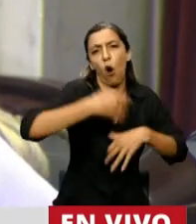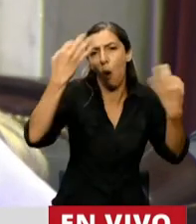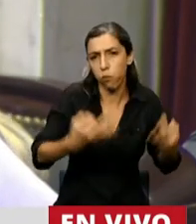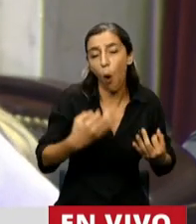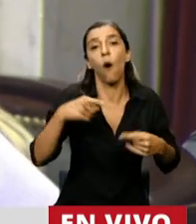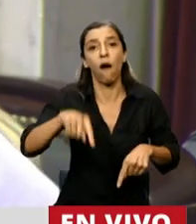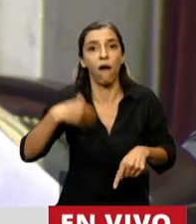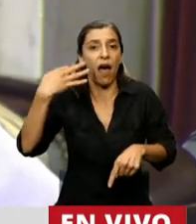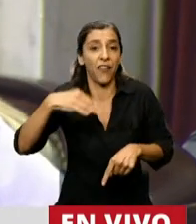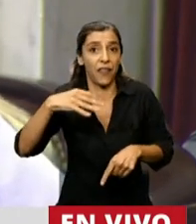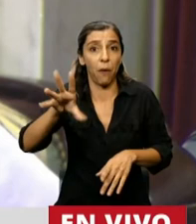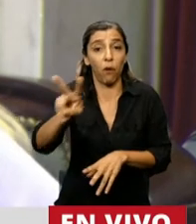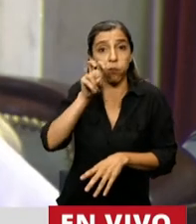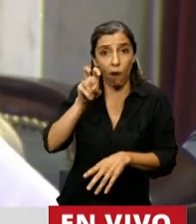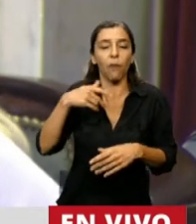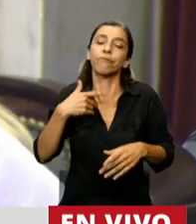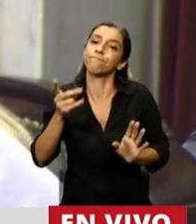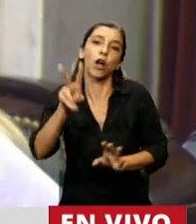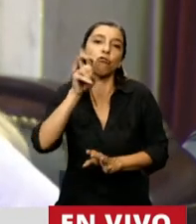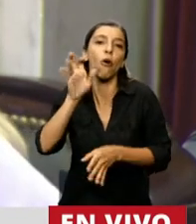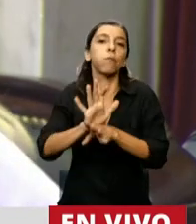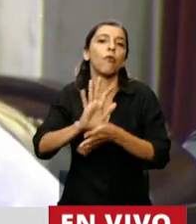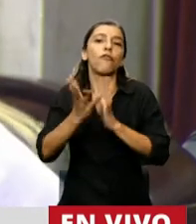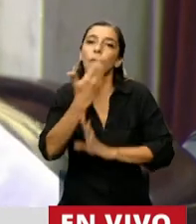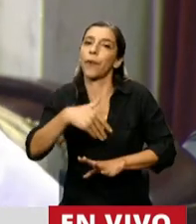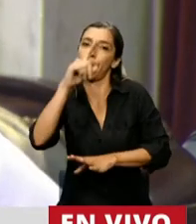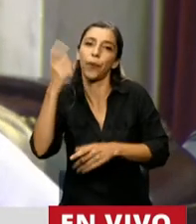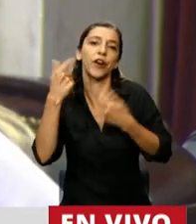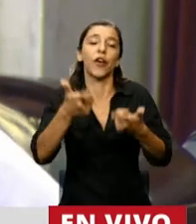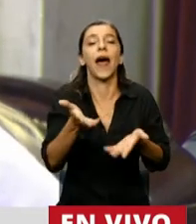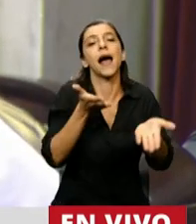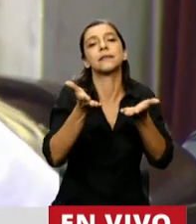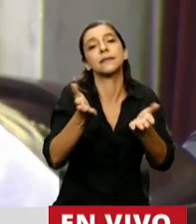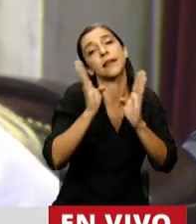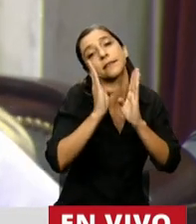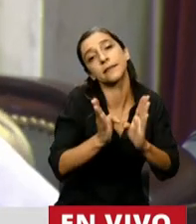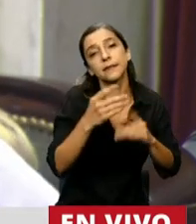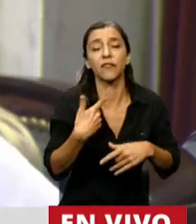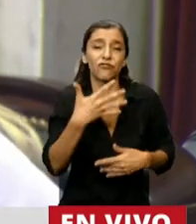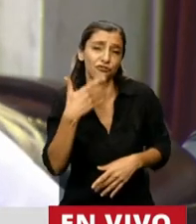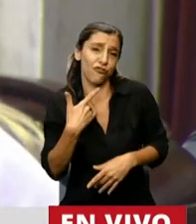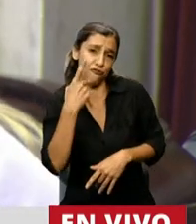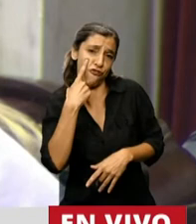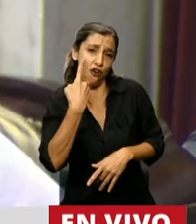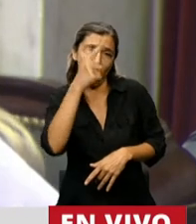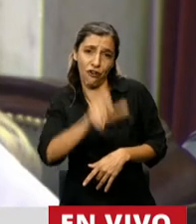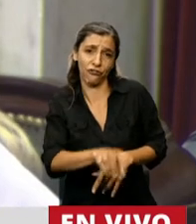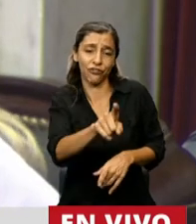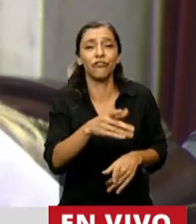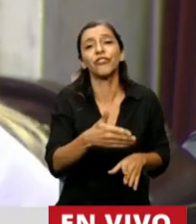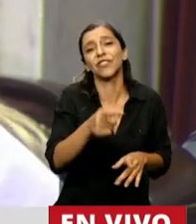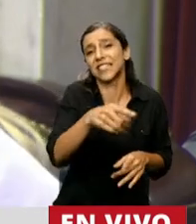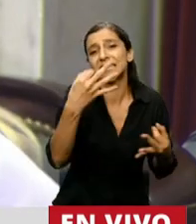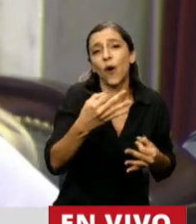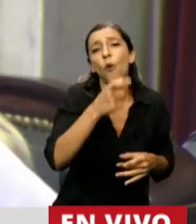gobierno es asistencialismo. Conociéndola, conociendo su carácter y conociendo su pragmatismo, me va a mirar y me va a decir, los cuentos yo a vos te los contaba